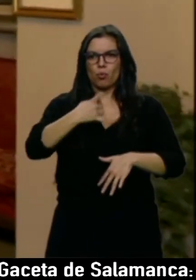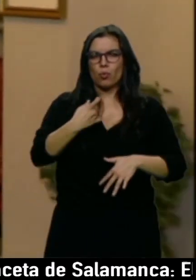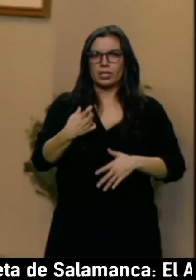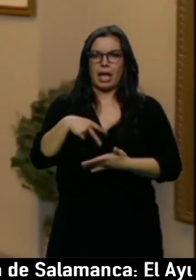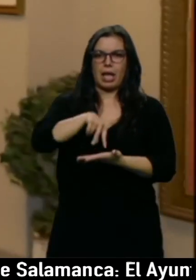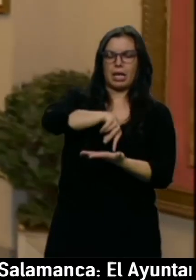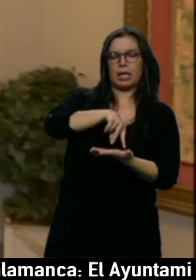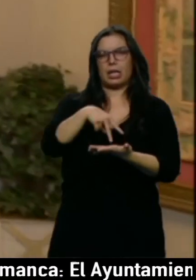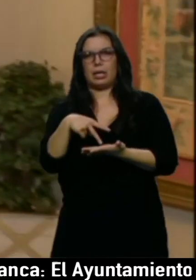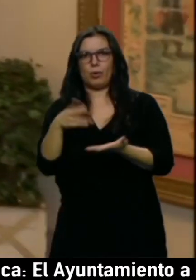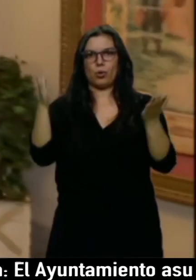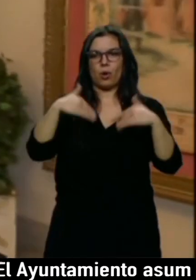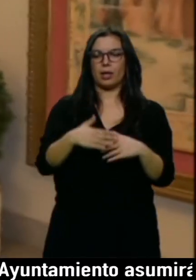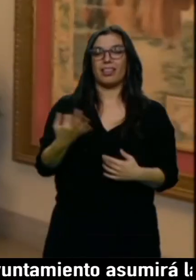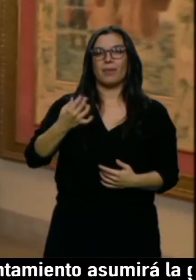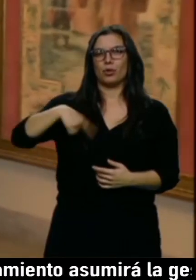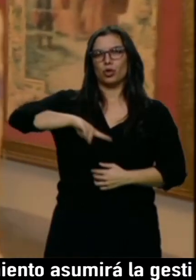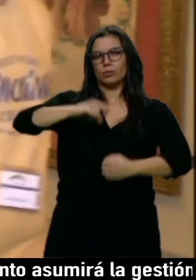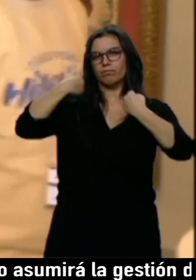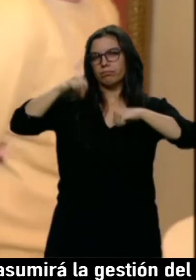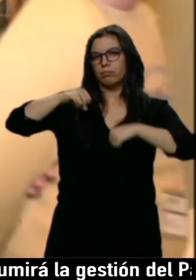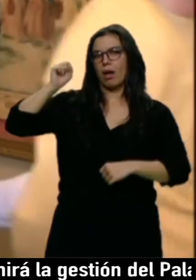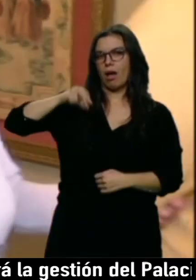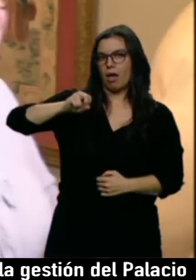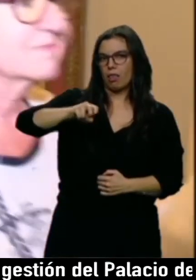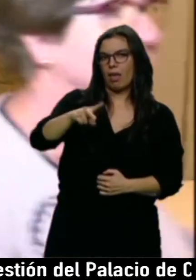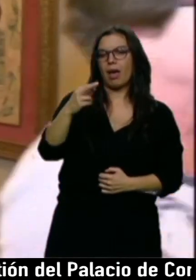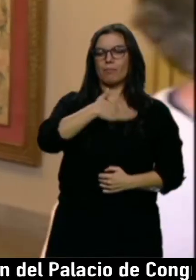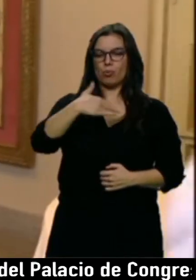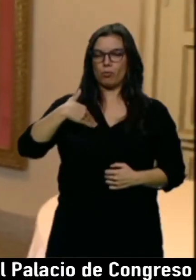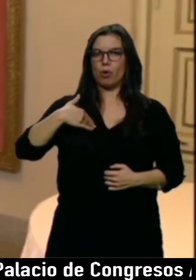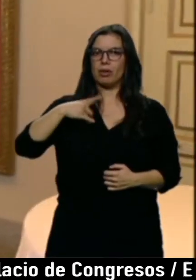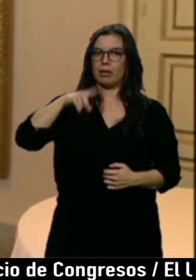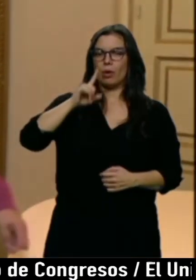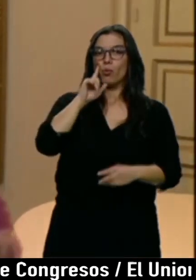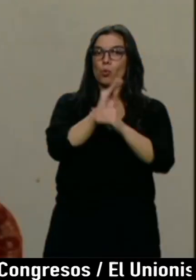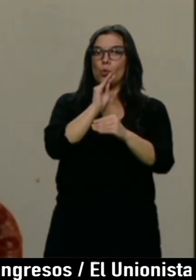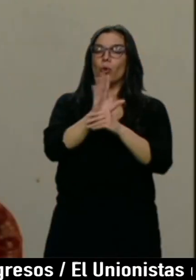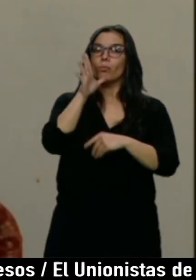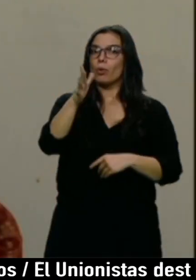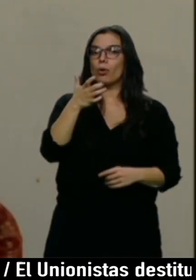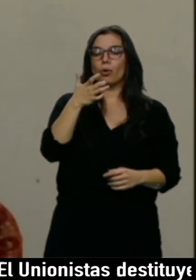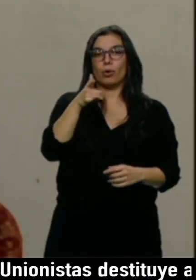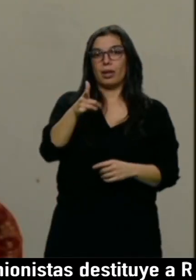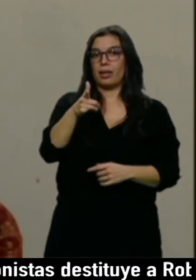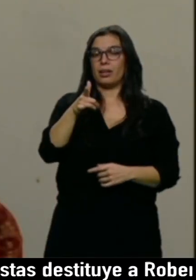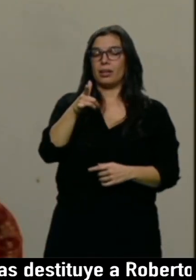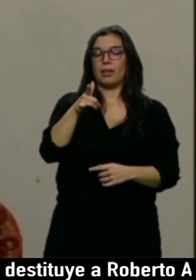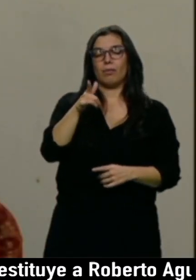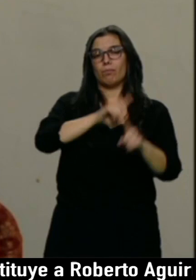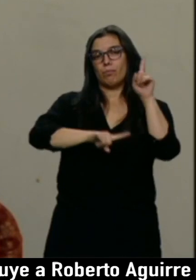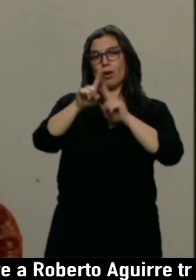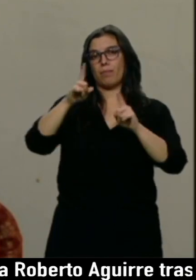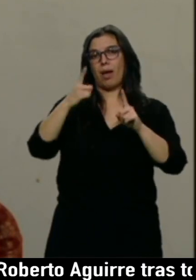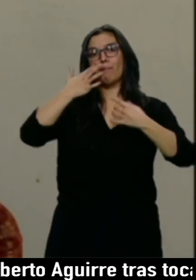andar mucho. Tienen que la parte pulmonar, porque esto es uno de los factores que tiene, es la parte pulmonar,